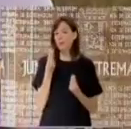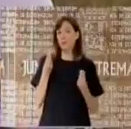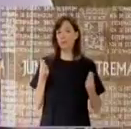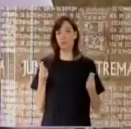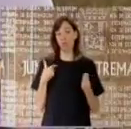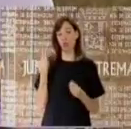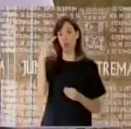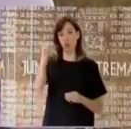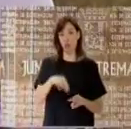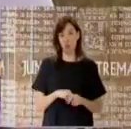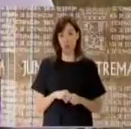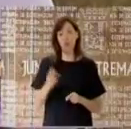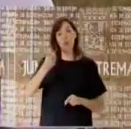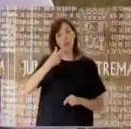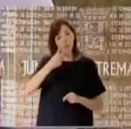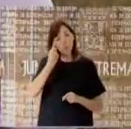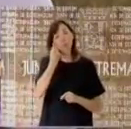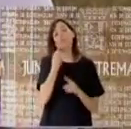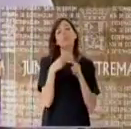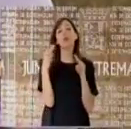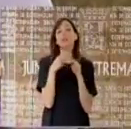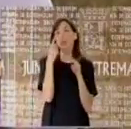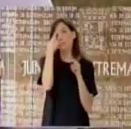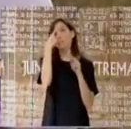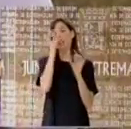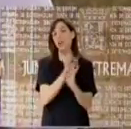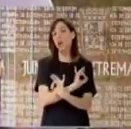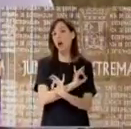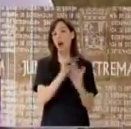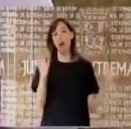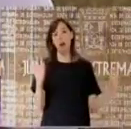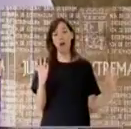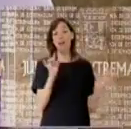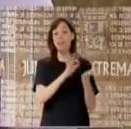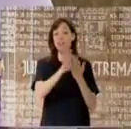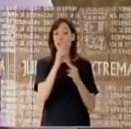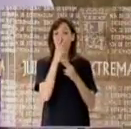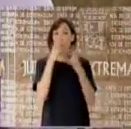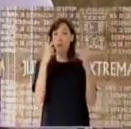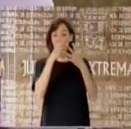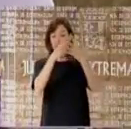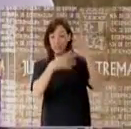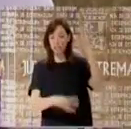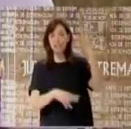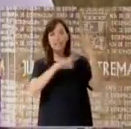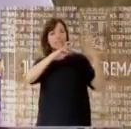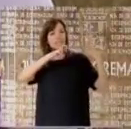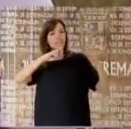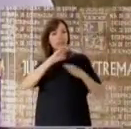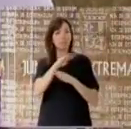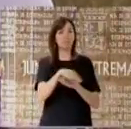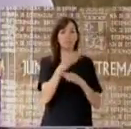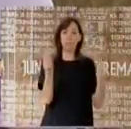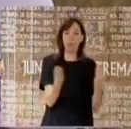cosita. Tenemos una política clara de mantenimiento y mejora de los servicios públicos y entre ellos está